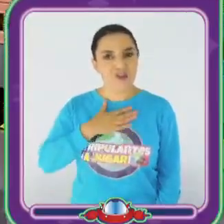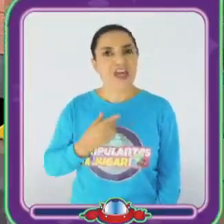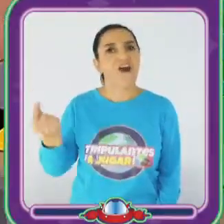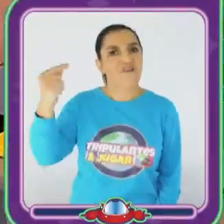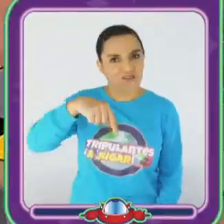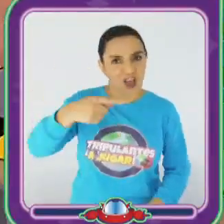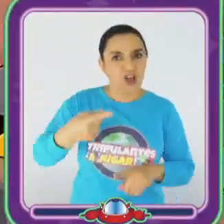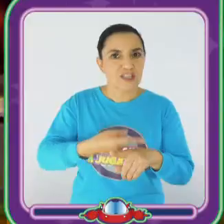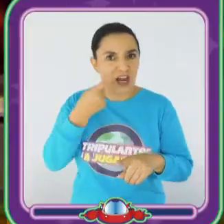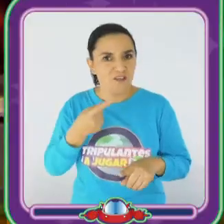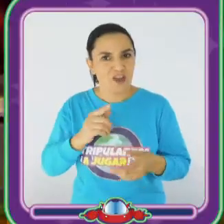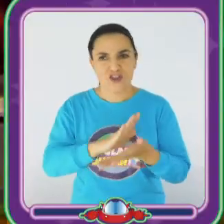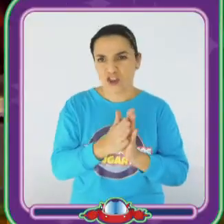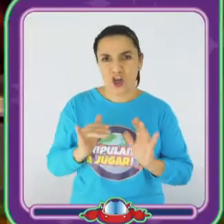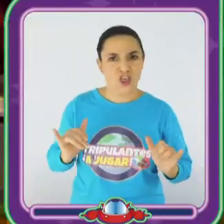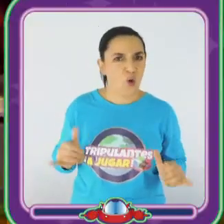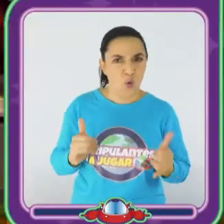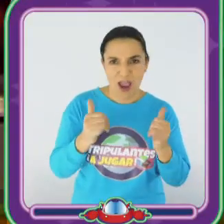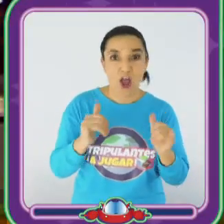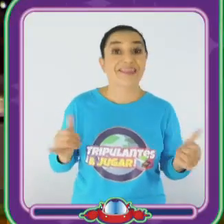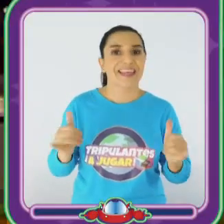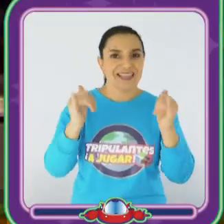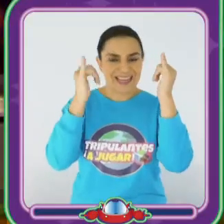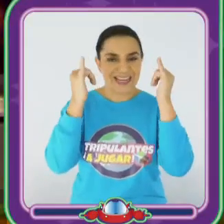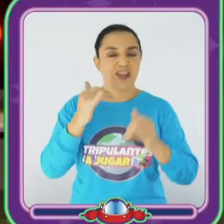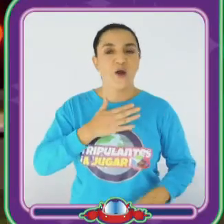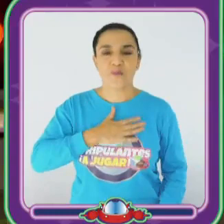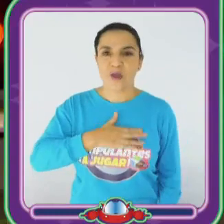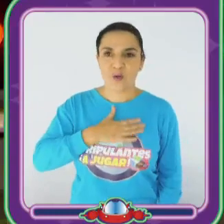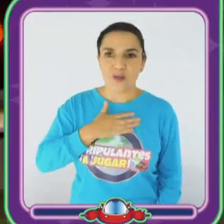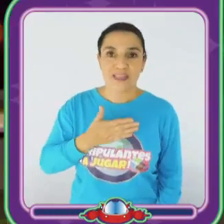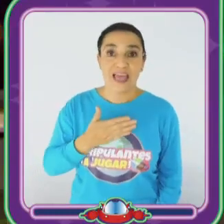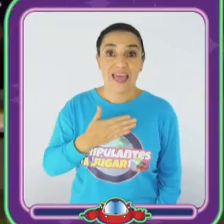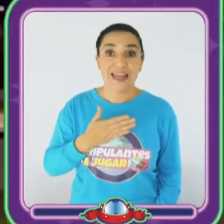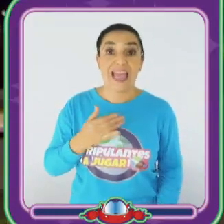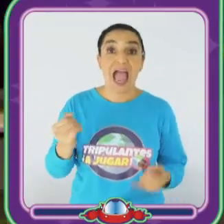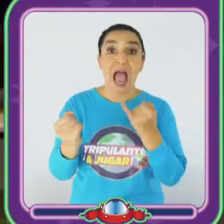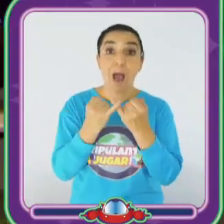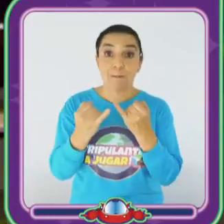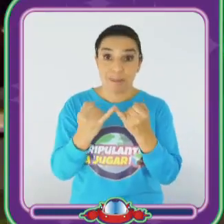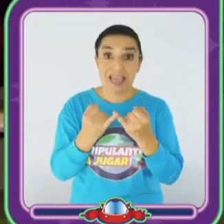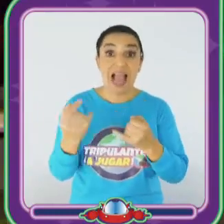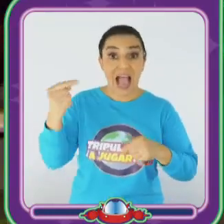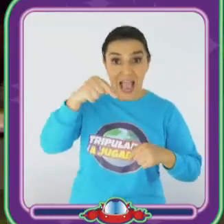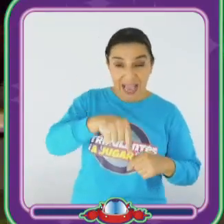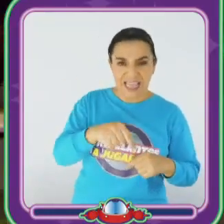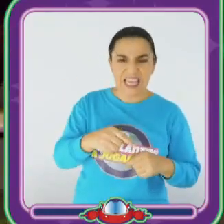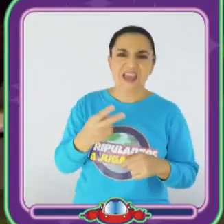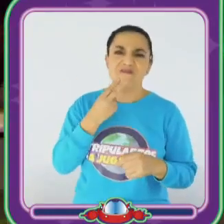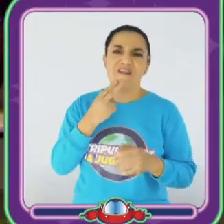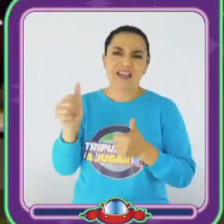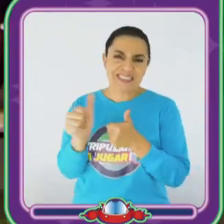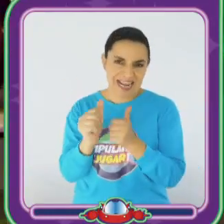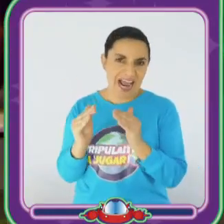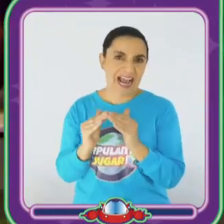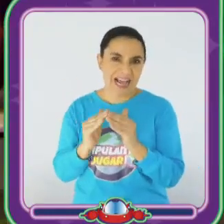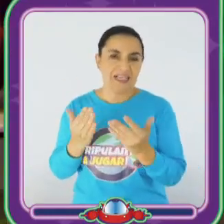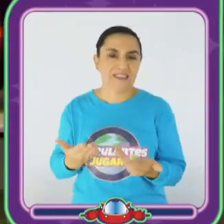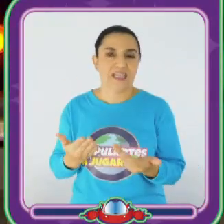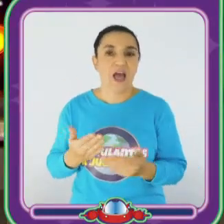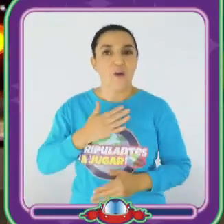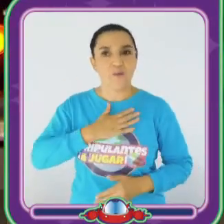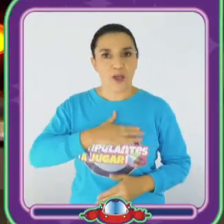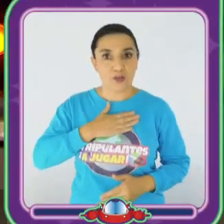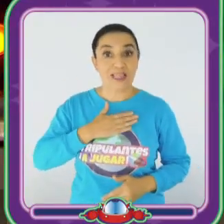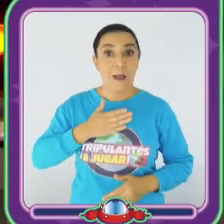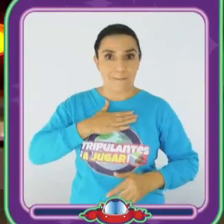Me gustaría volver a venir, todos los juegos están bien entretenidos. Me gustaría que estuviera una amiga que vive cerca de mi casa.